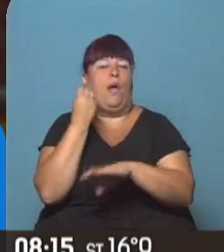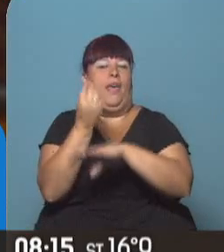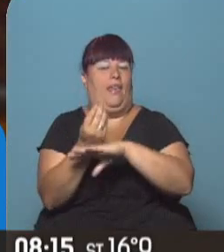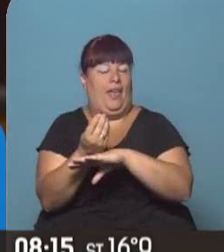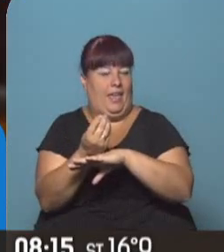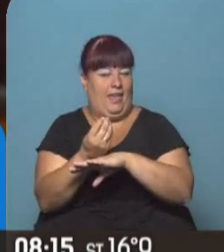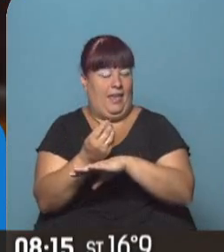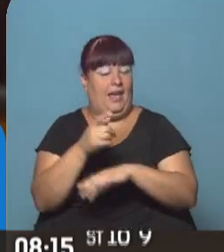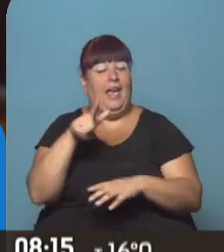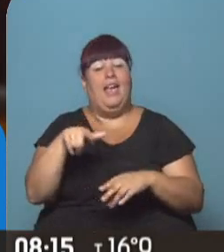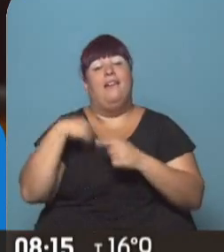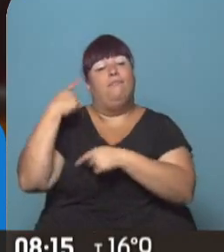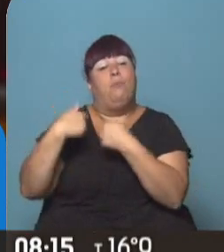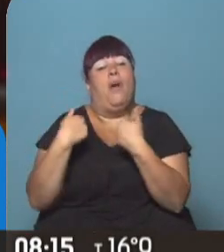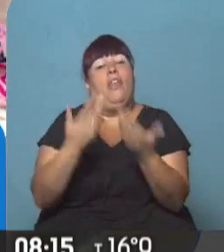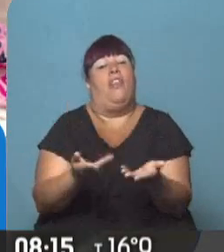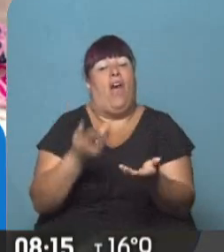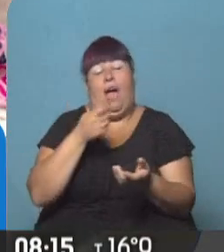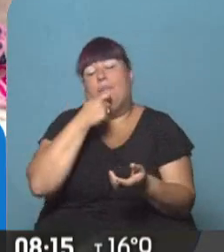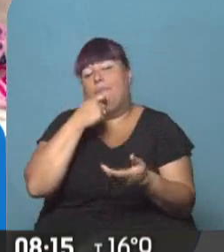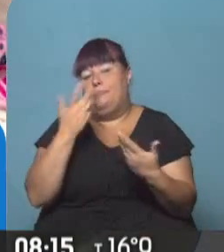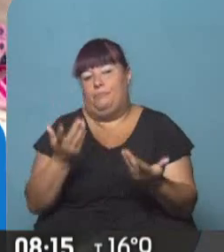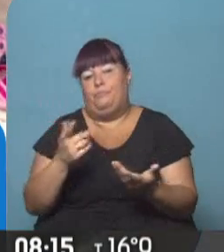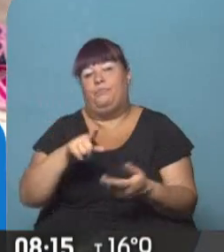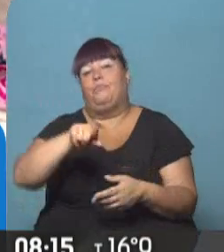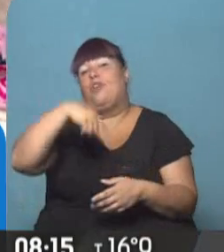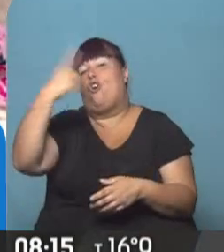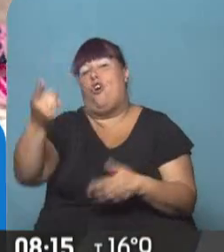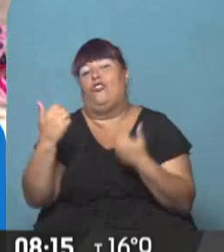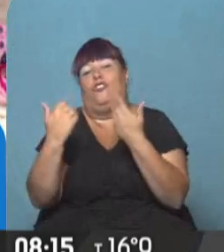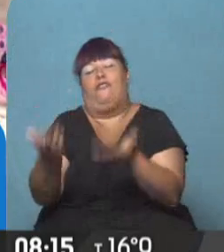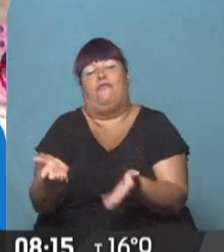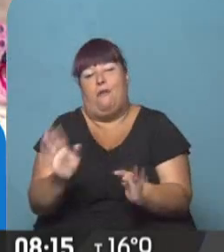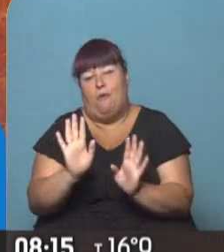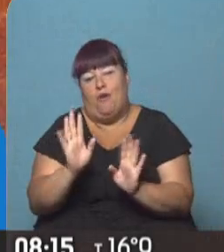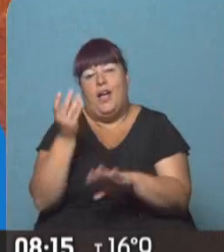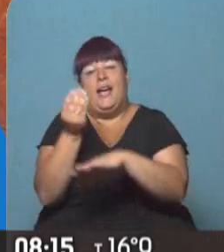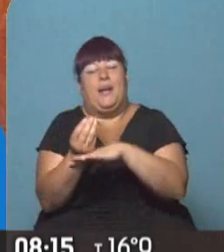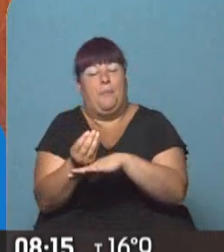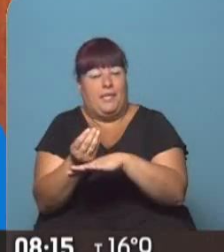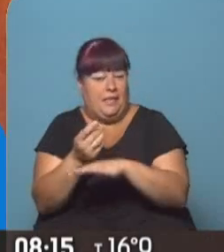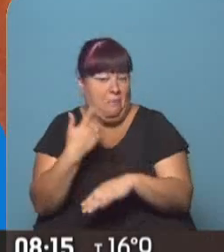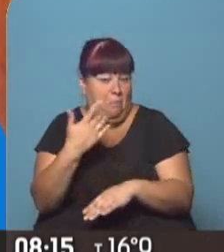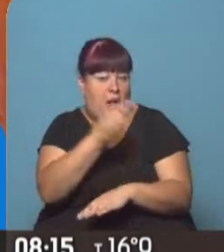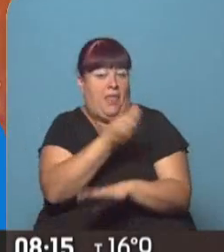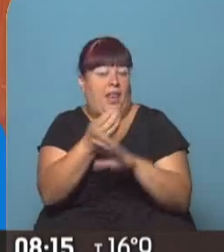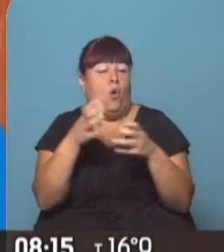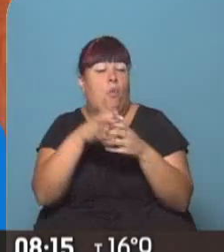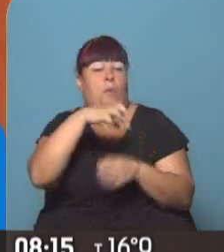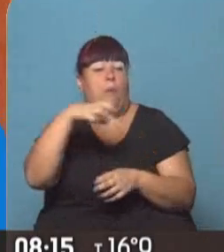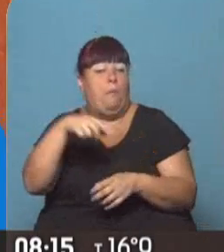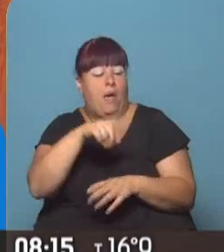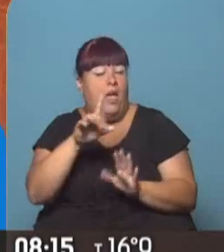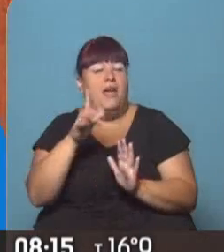de poder presentarse, y el legado que él puede entregar al ungido representante que pueda presentar el Partido de los